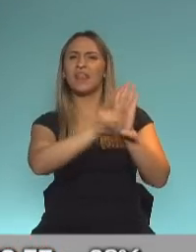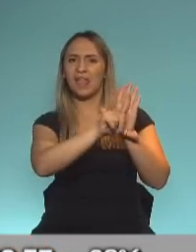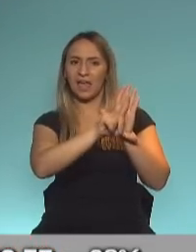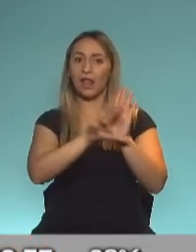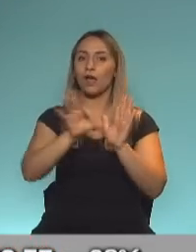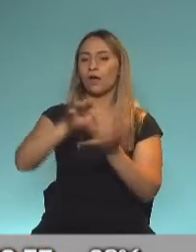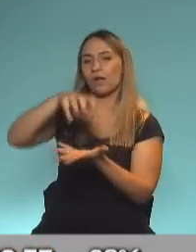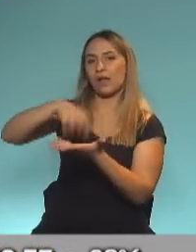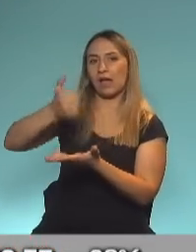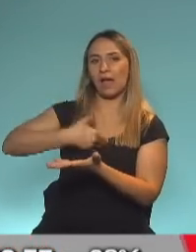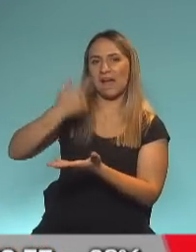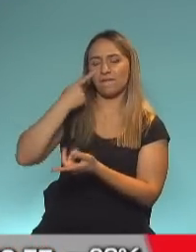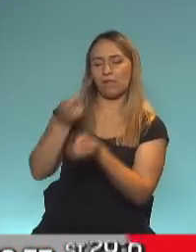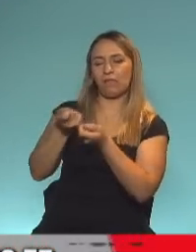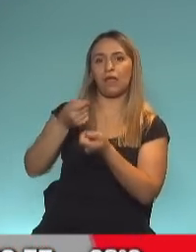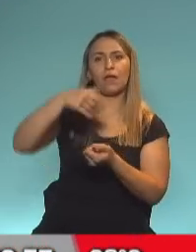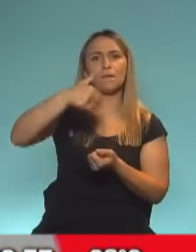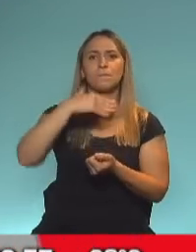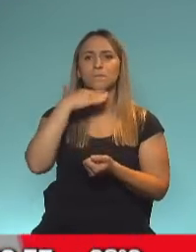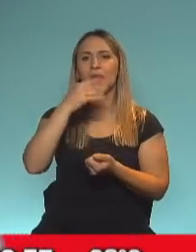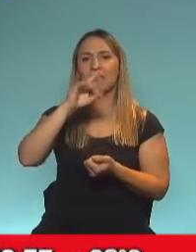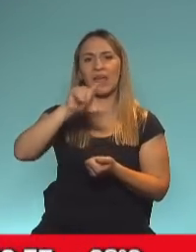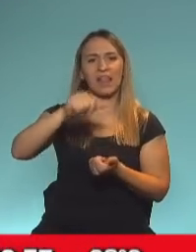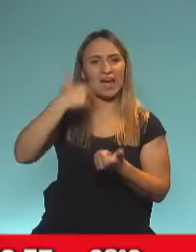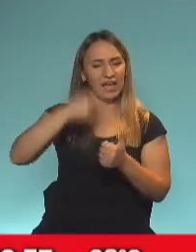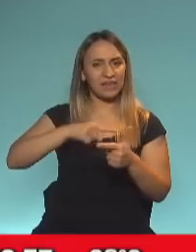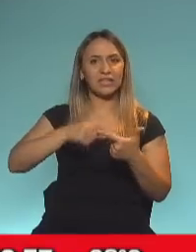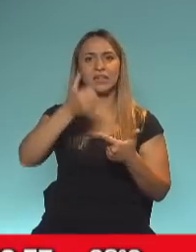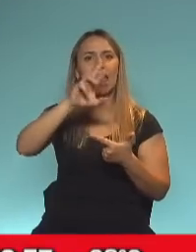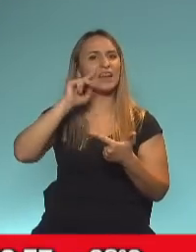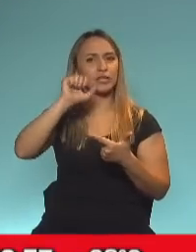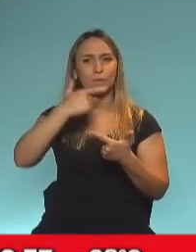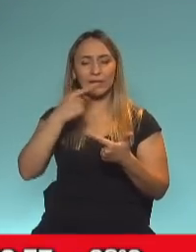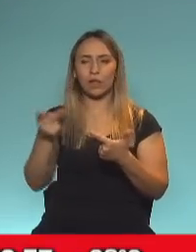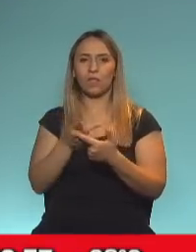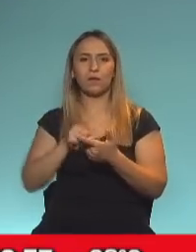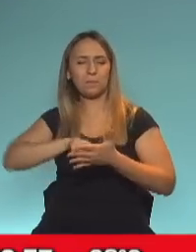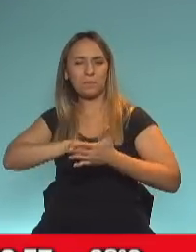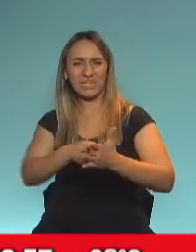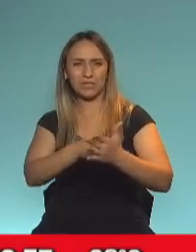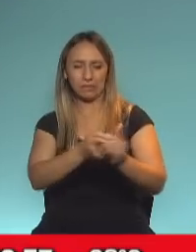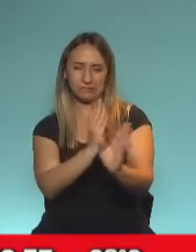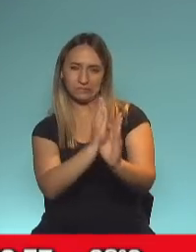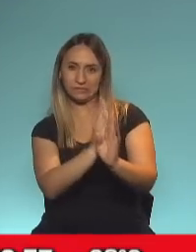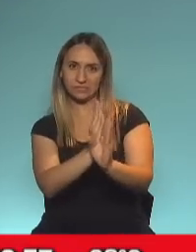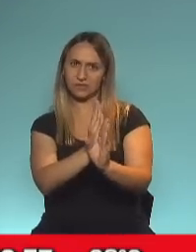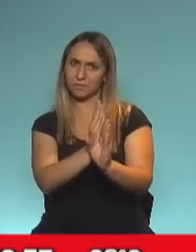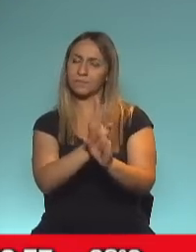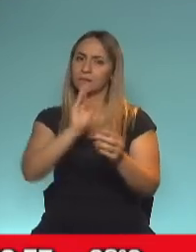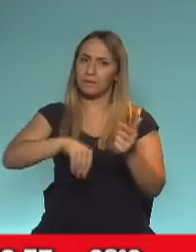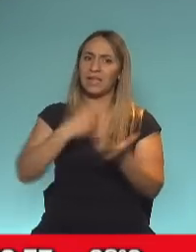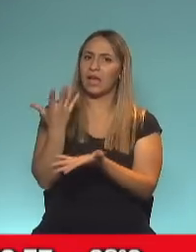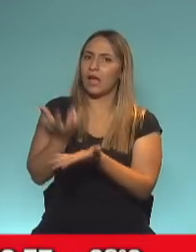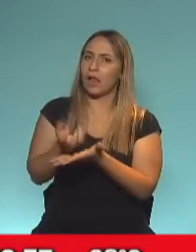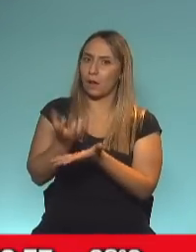la AFI de Magdalani y de Arribas para perseguir, para apretar, lo que fue las